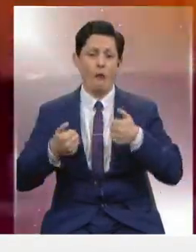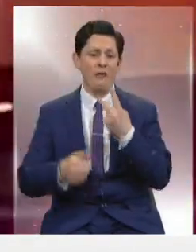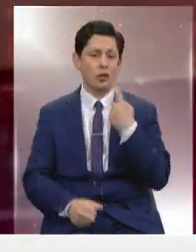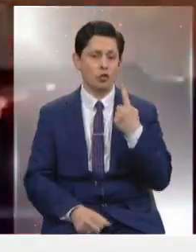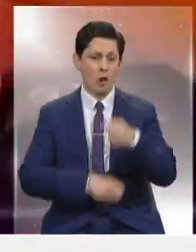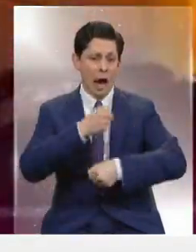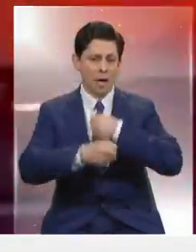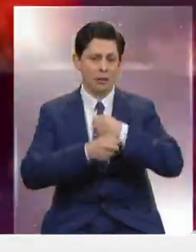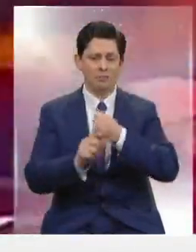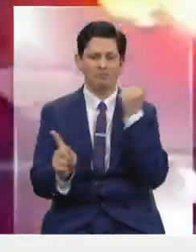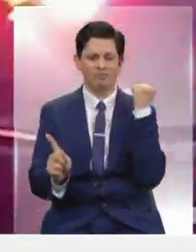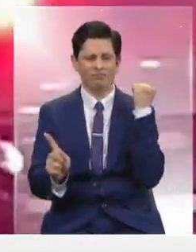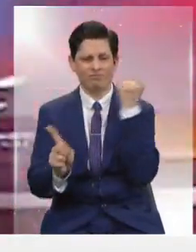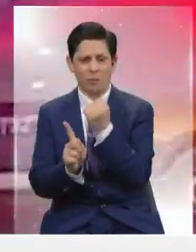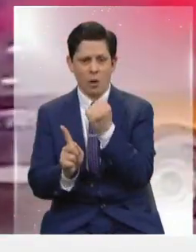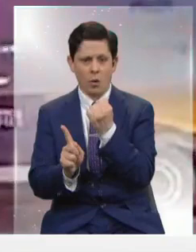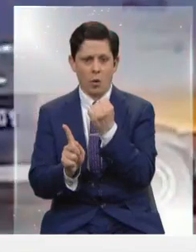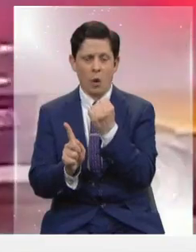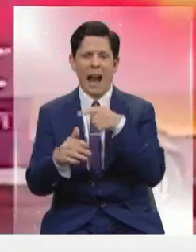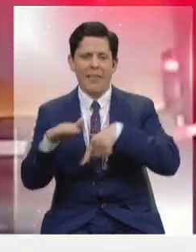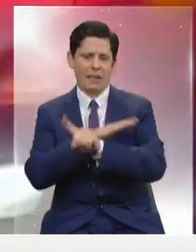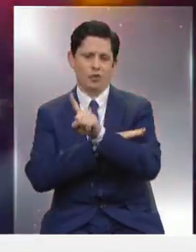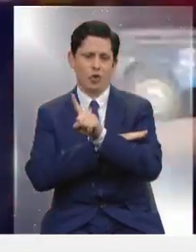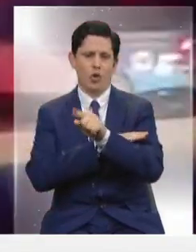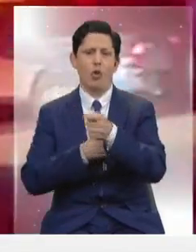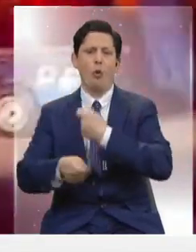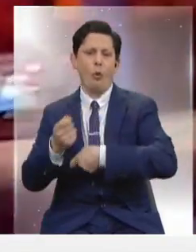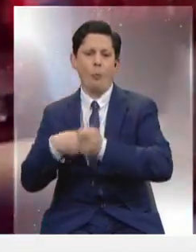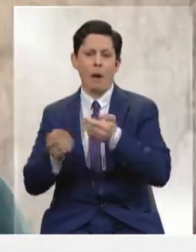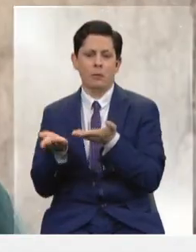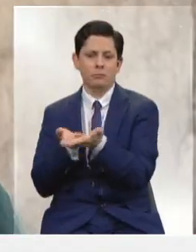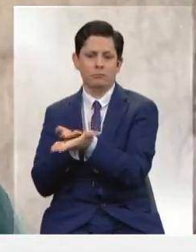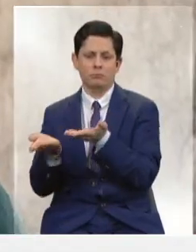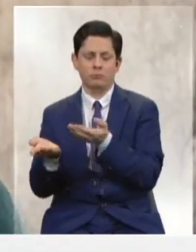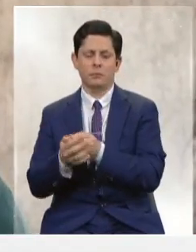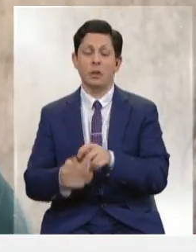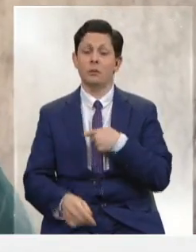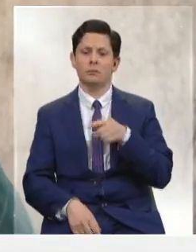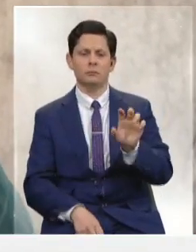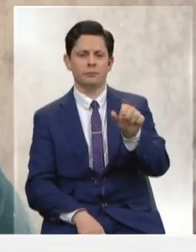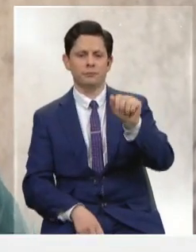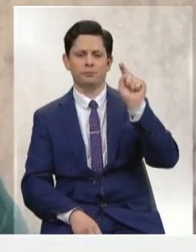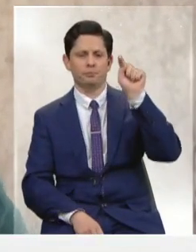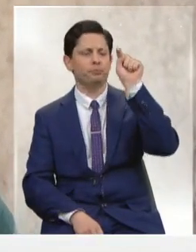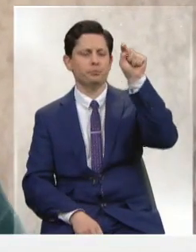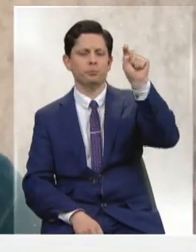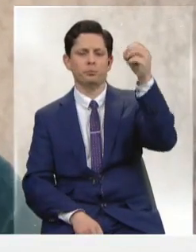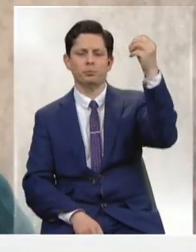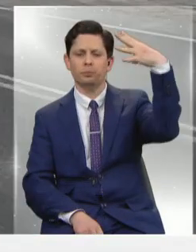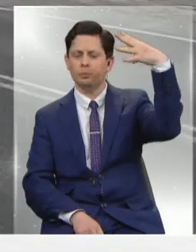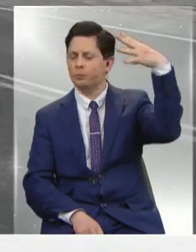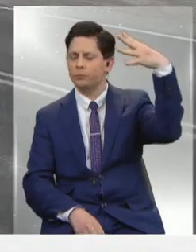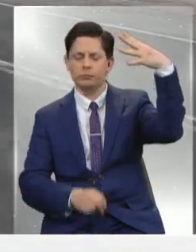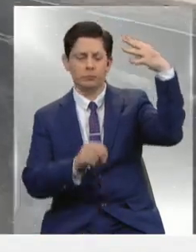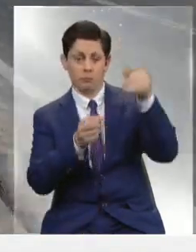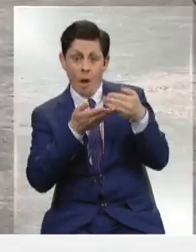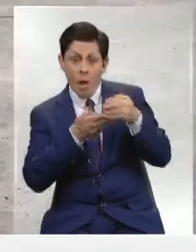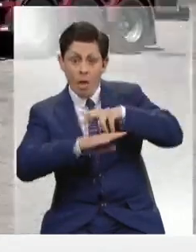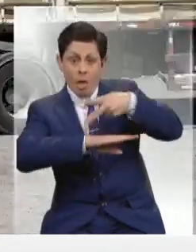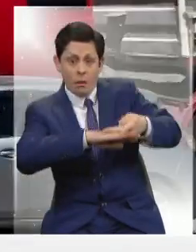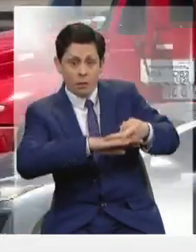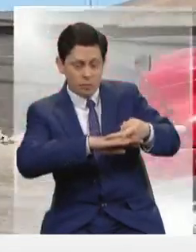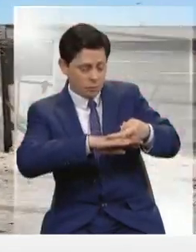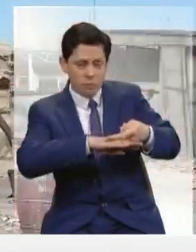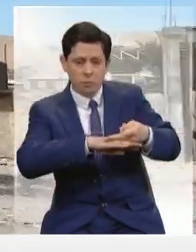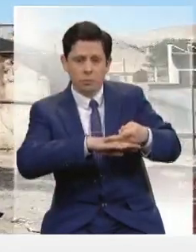21 años fue asesinada adentro de un minimarket. Abro la bodega y prendo la luz y la encuentro tirada ahí en una